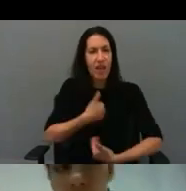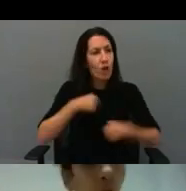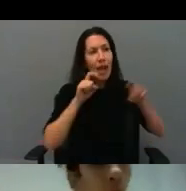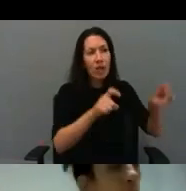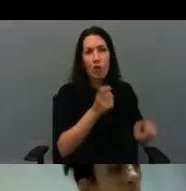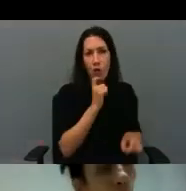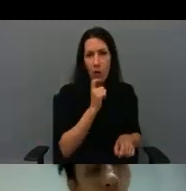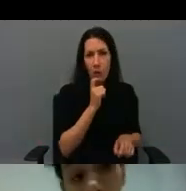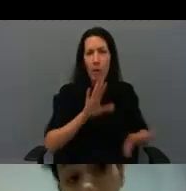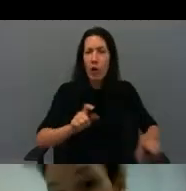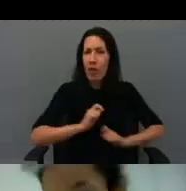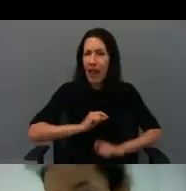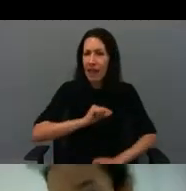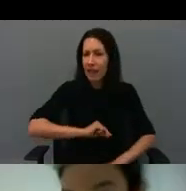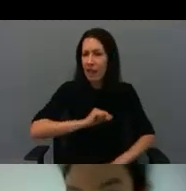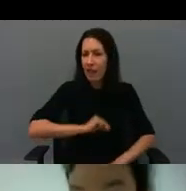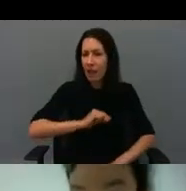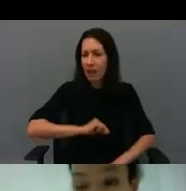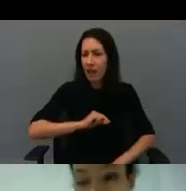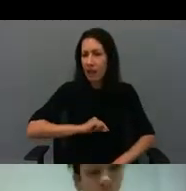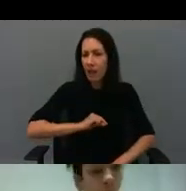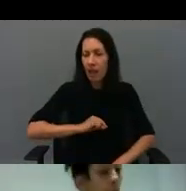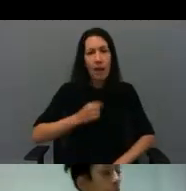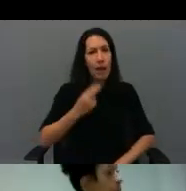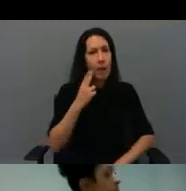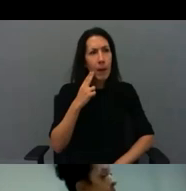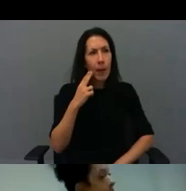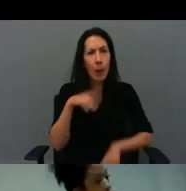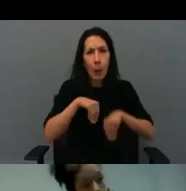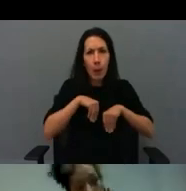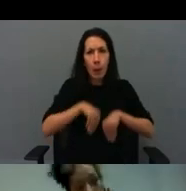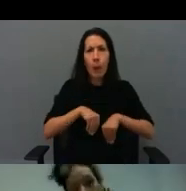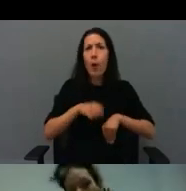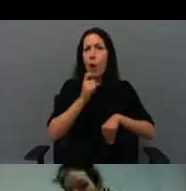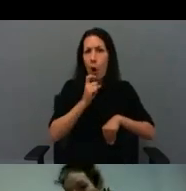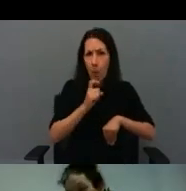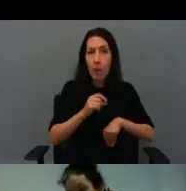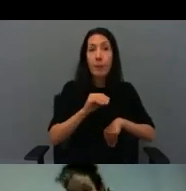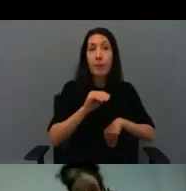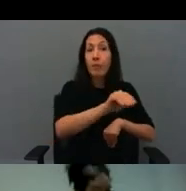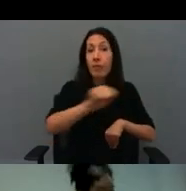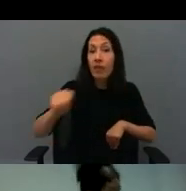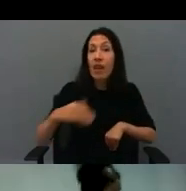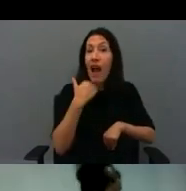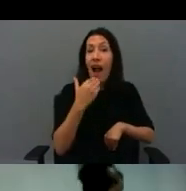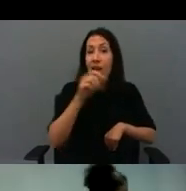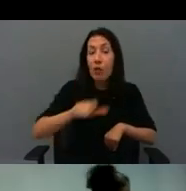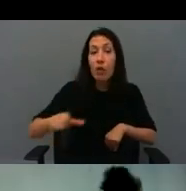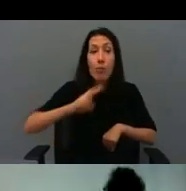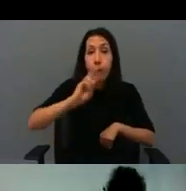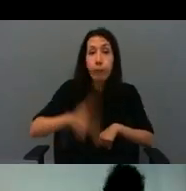que nos sintamos invadidos? A ver, ¿alguna persona con parálisis cerebral que quiera contestar esto?